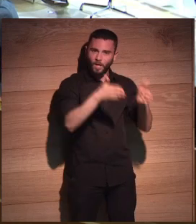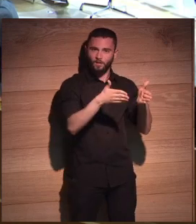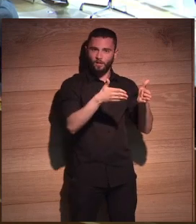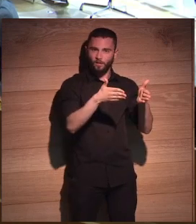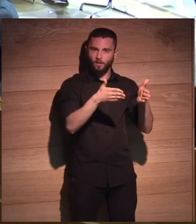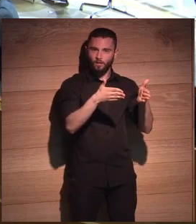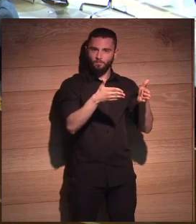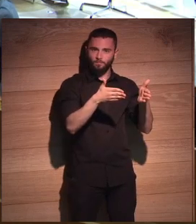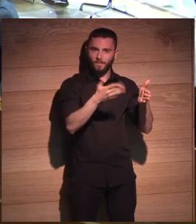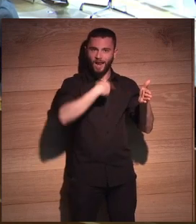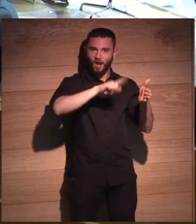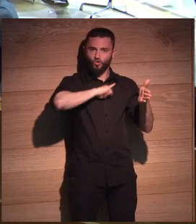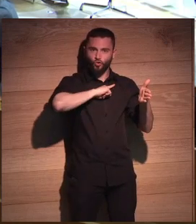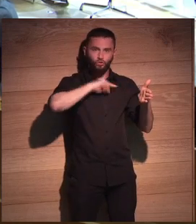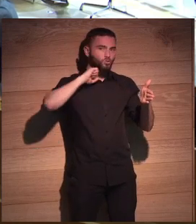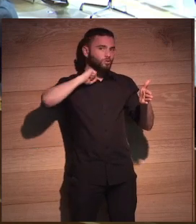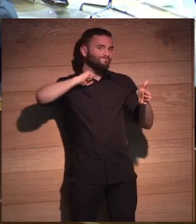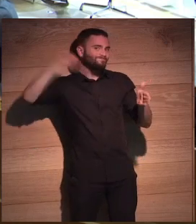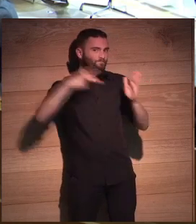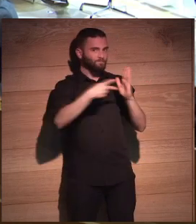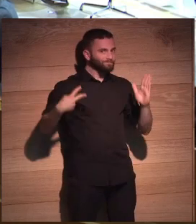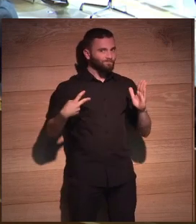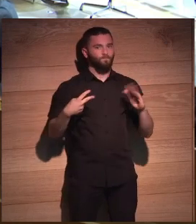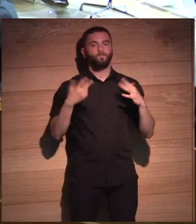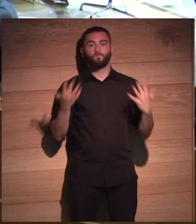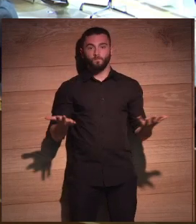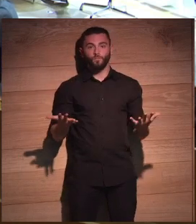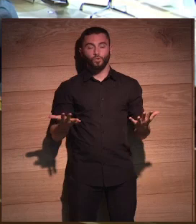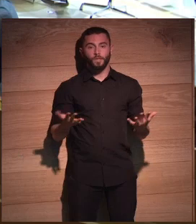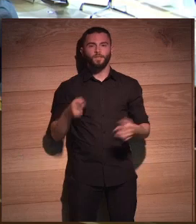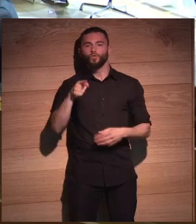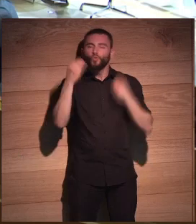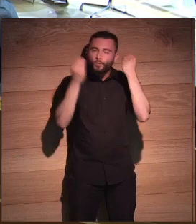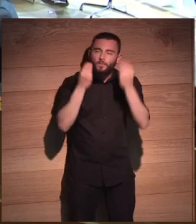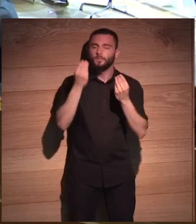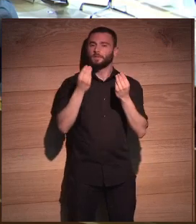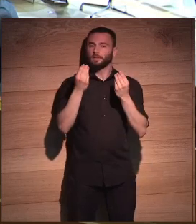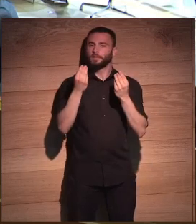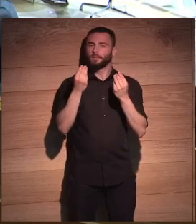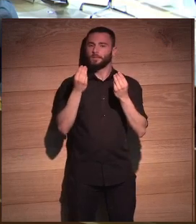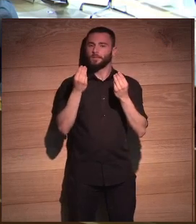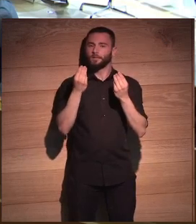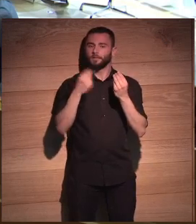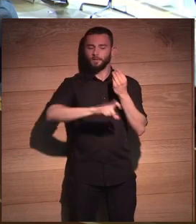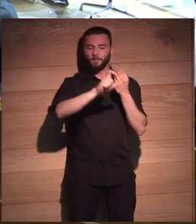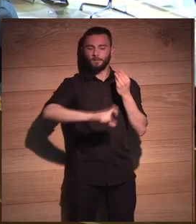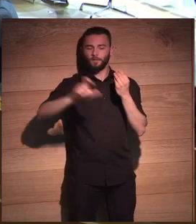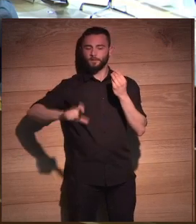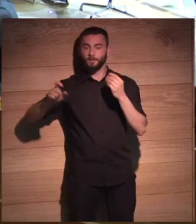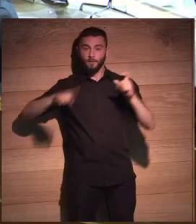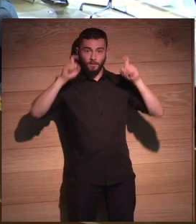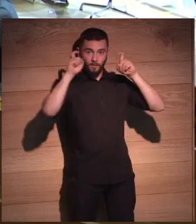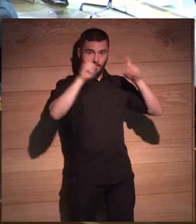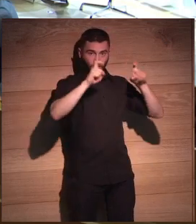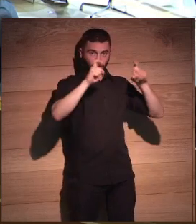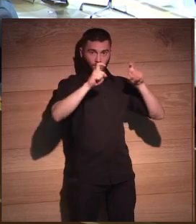que engancha a nosotros a esta tecnología, ¿no crees que hay que educar a la ciudadanía más